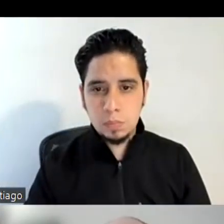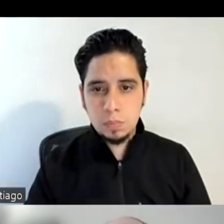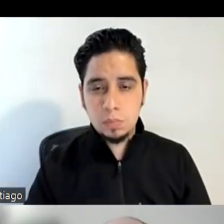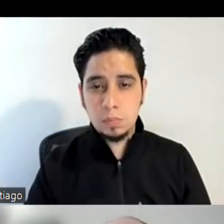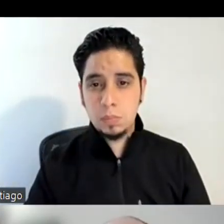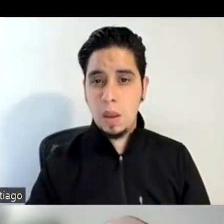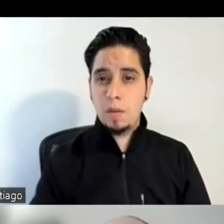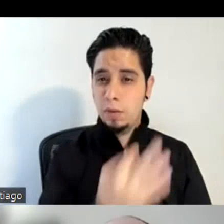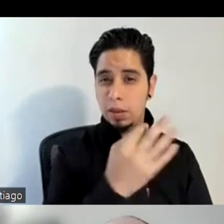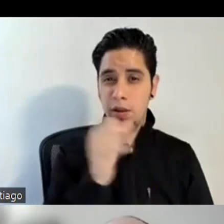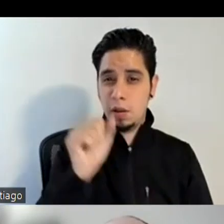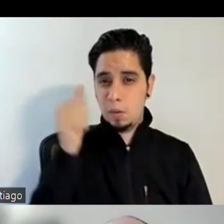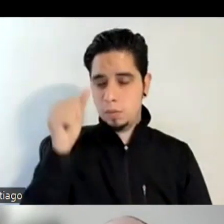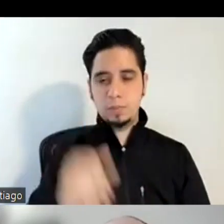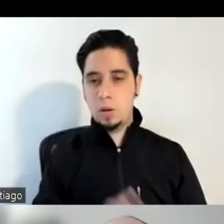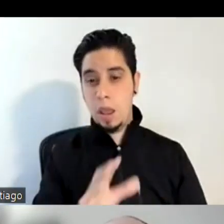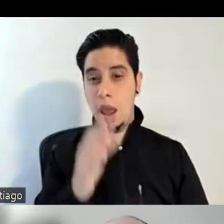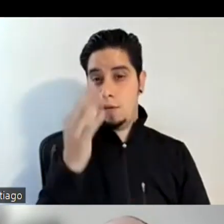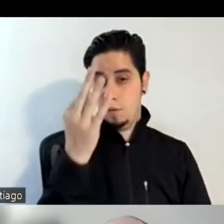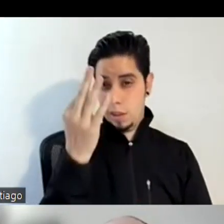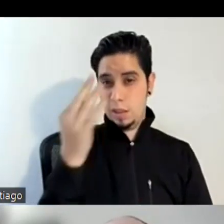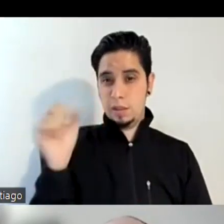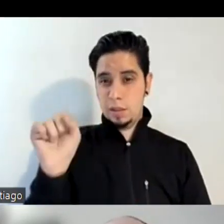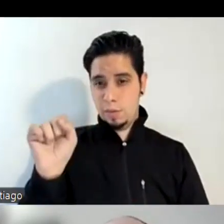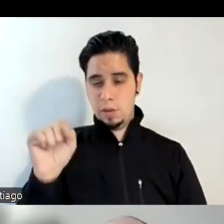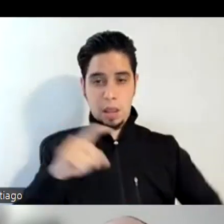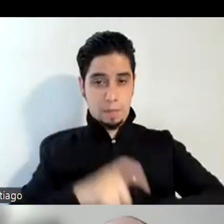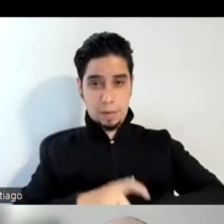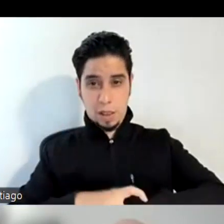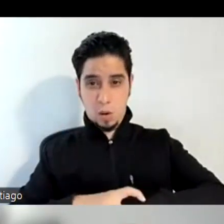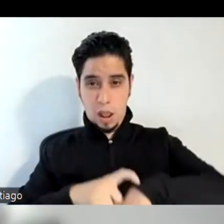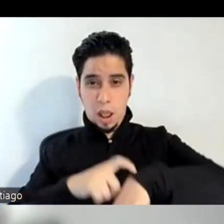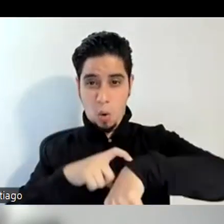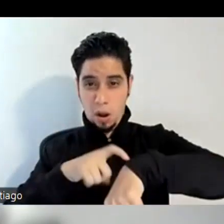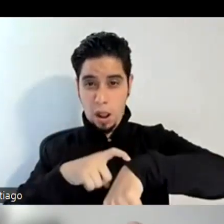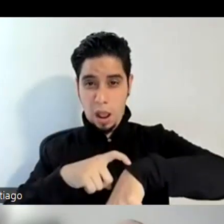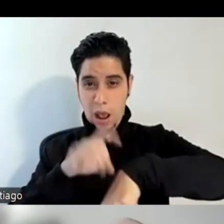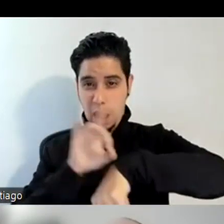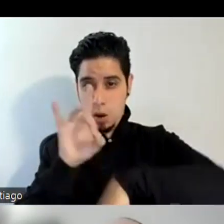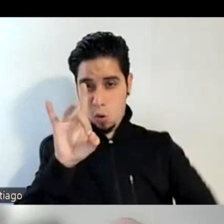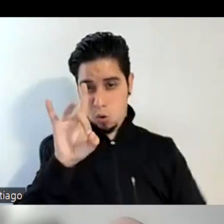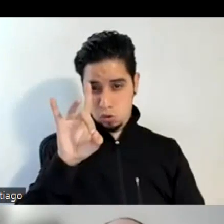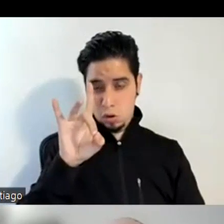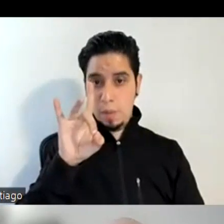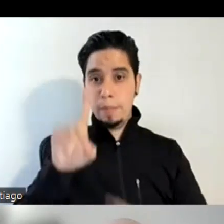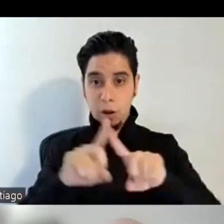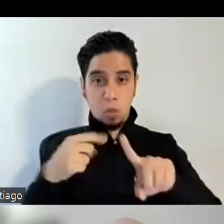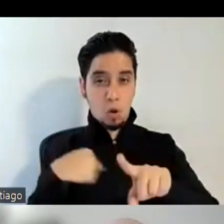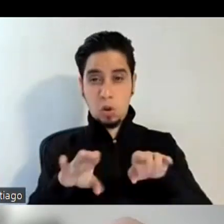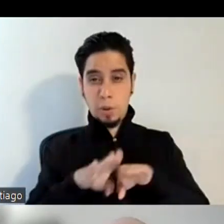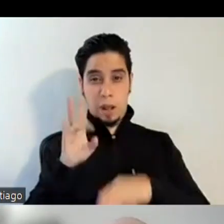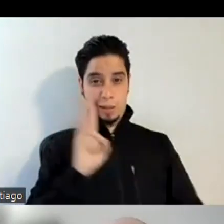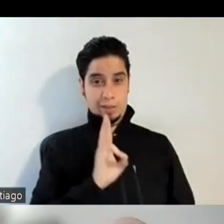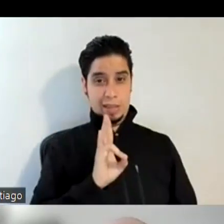No, viernes y sábado la función empieza a las 8. Ok. Pero las puertas van a las 7. Okay. Correcto.